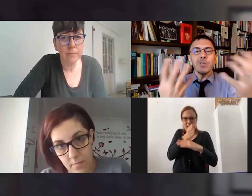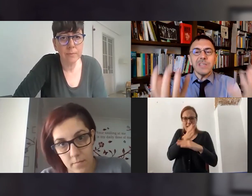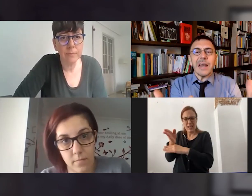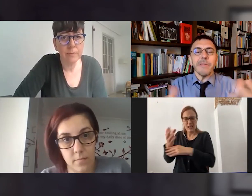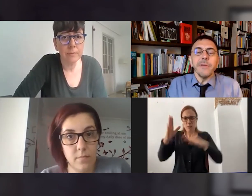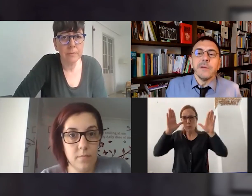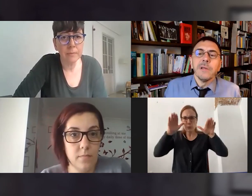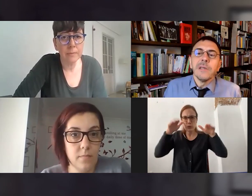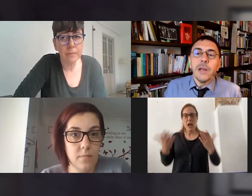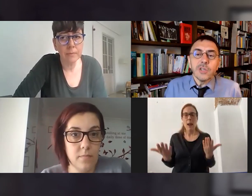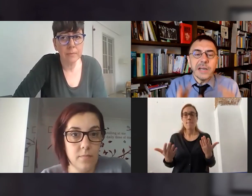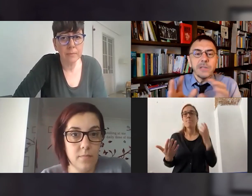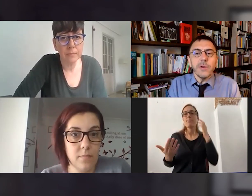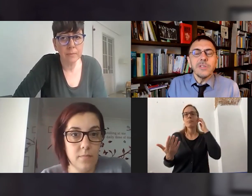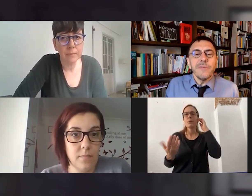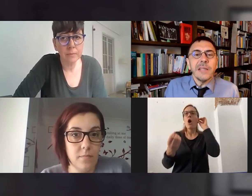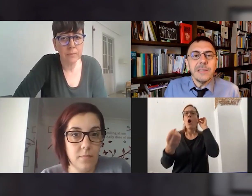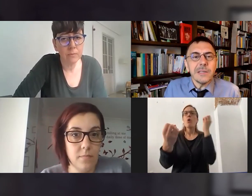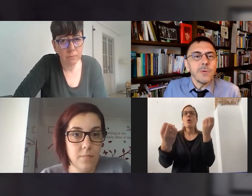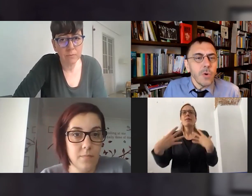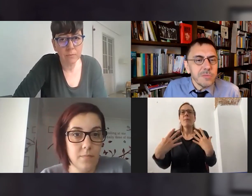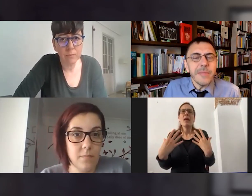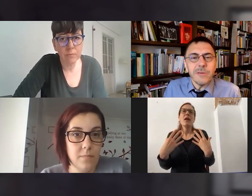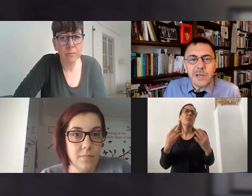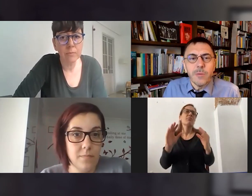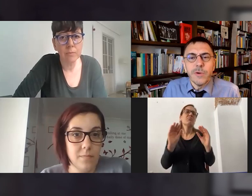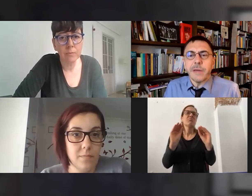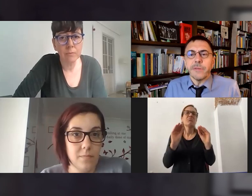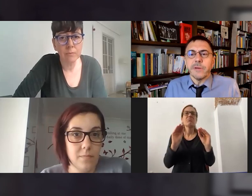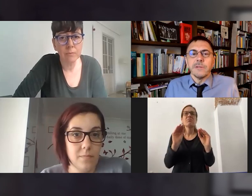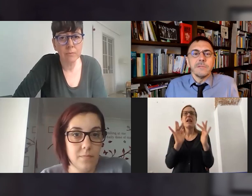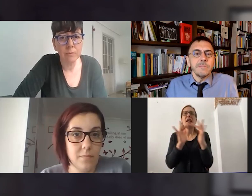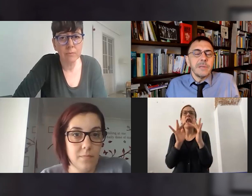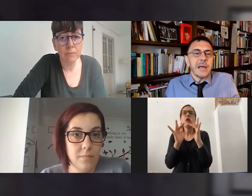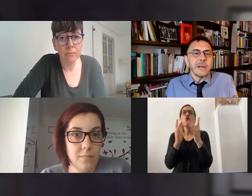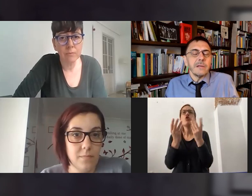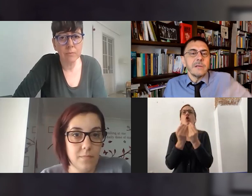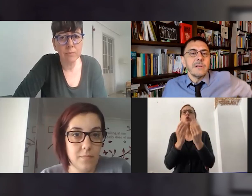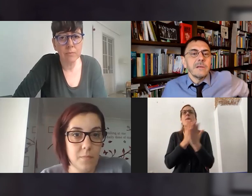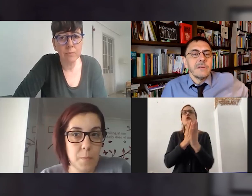¿cuál es vuestra relación en los territorios diferentes con los medios de comunicación? Pilar.